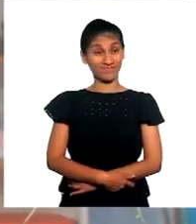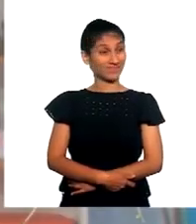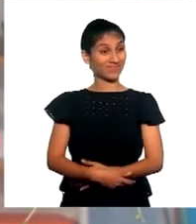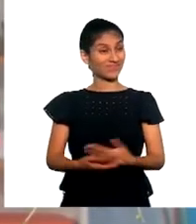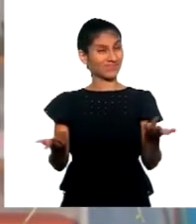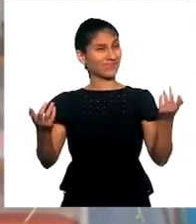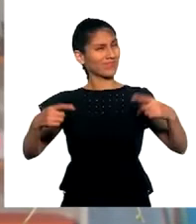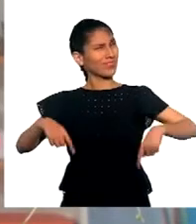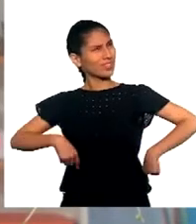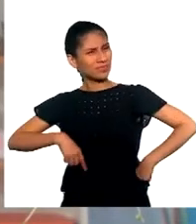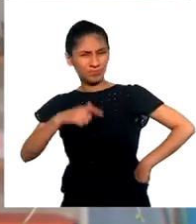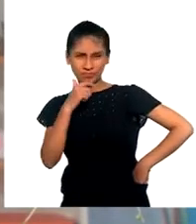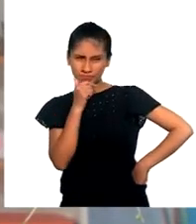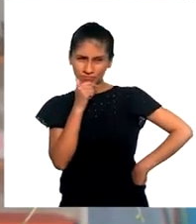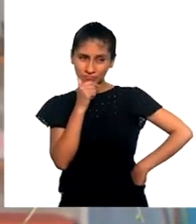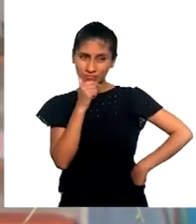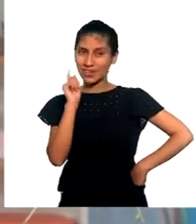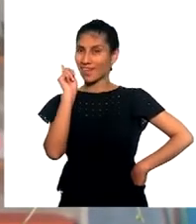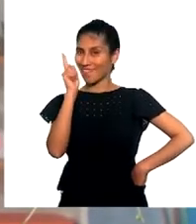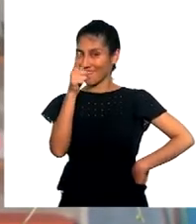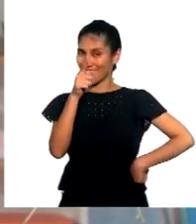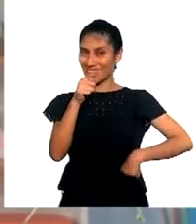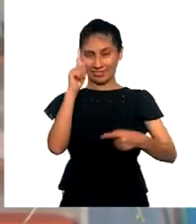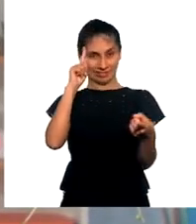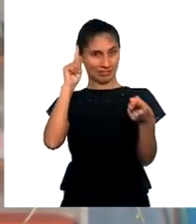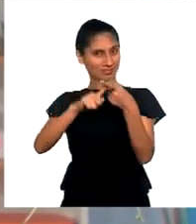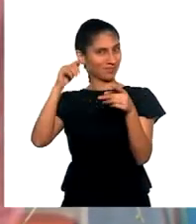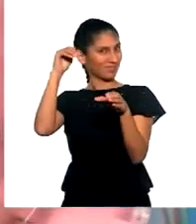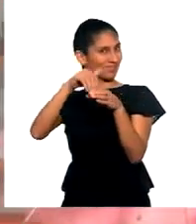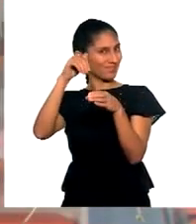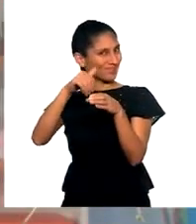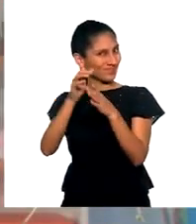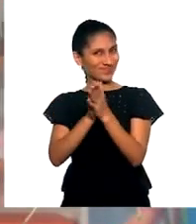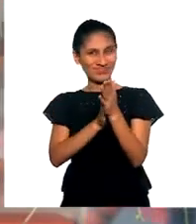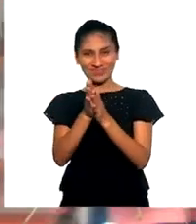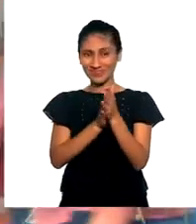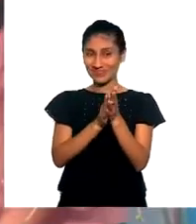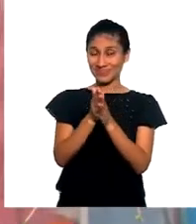día 1 del hashtag reto del ahorro